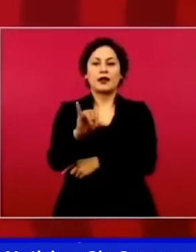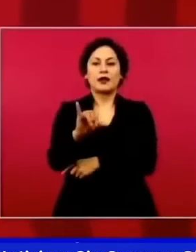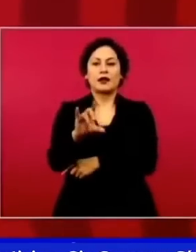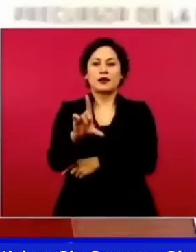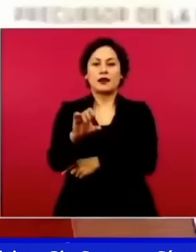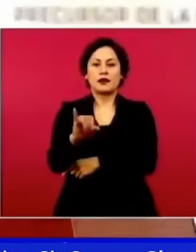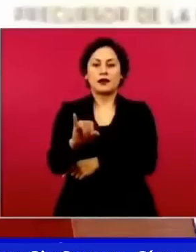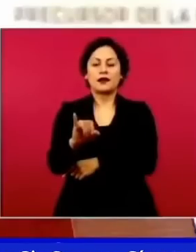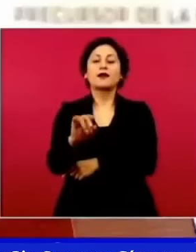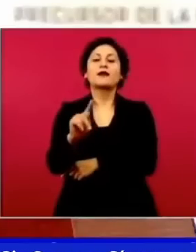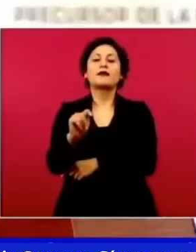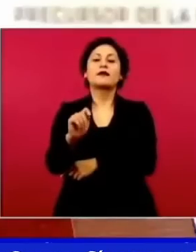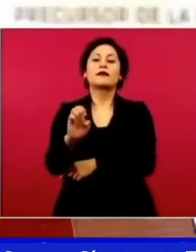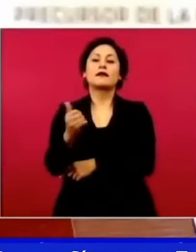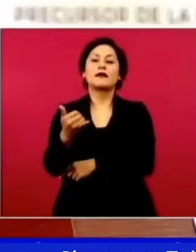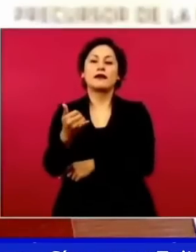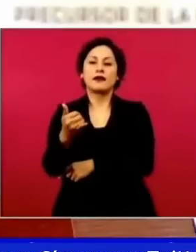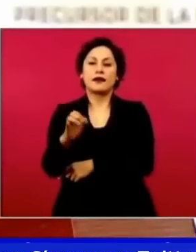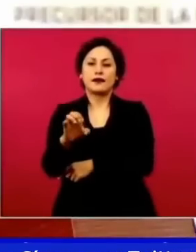Es interesante.